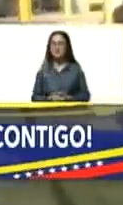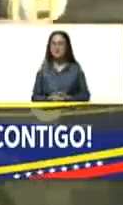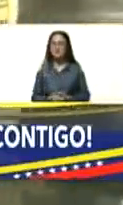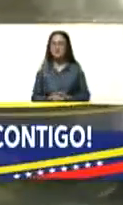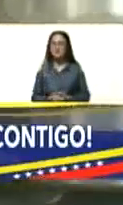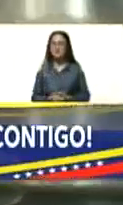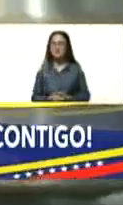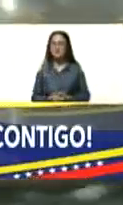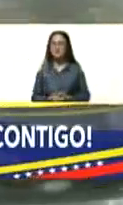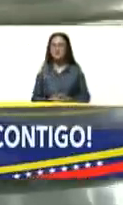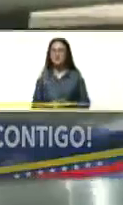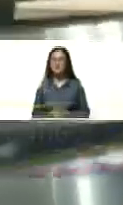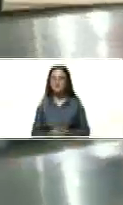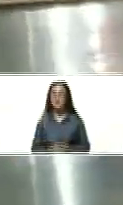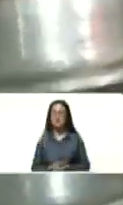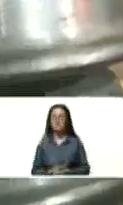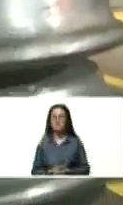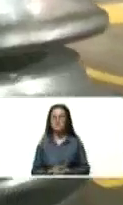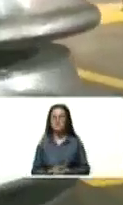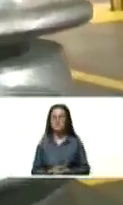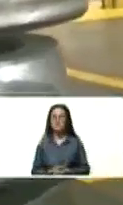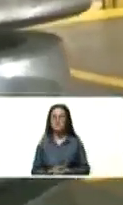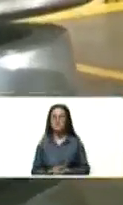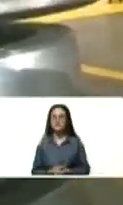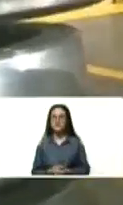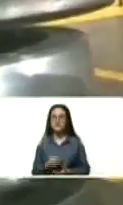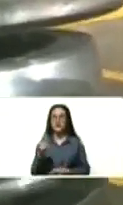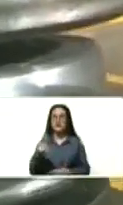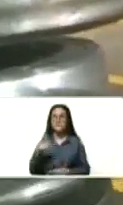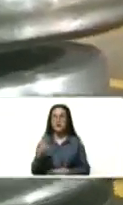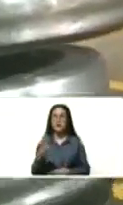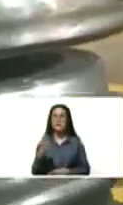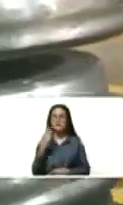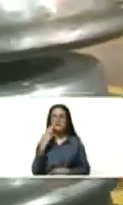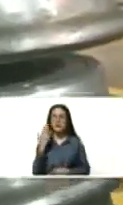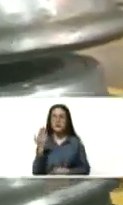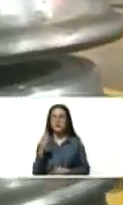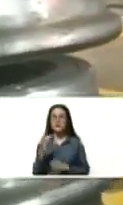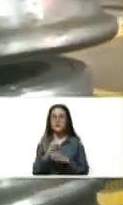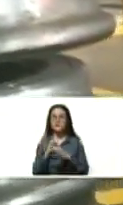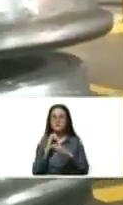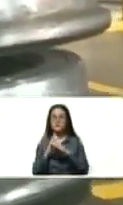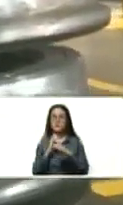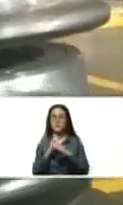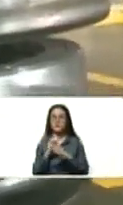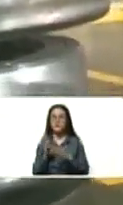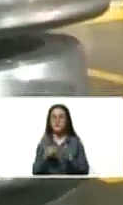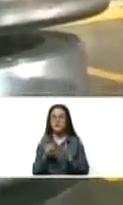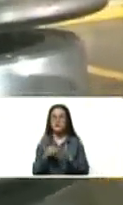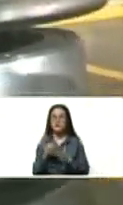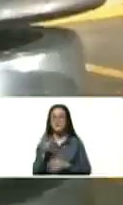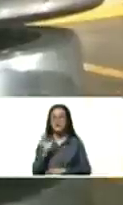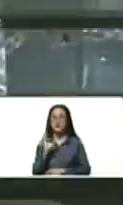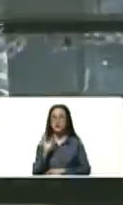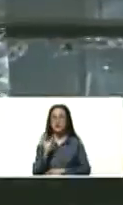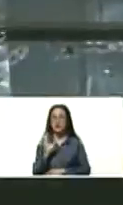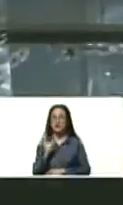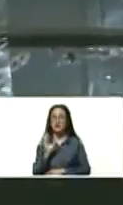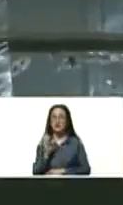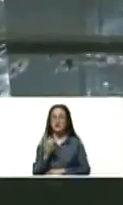gracias. Y aquí que tenemos, próxima estación. Tren Caracas. Esto es hecho